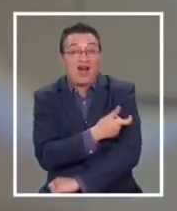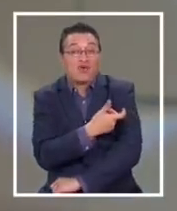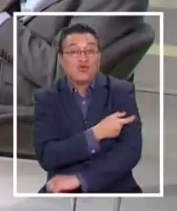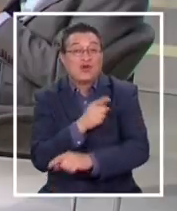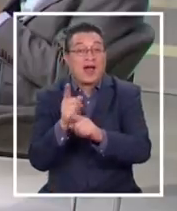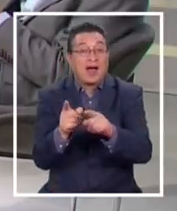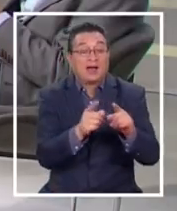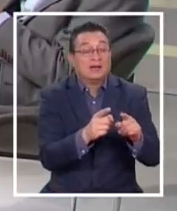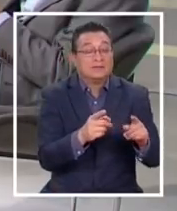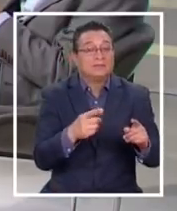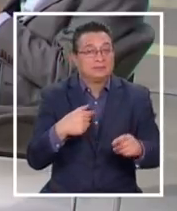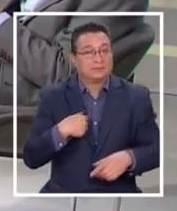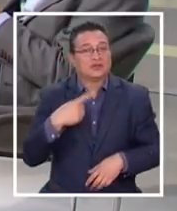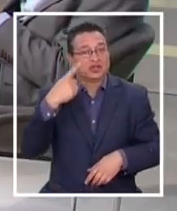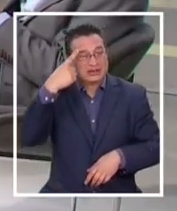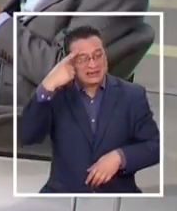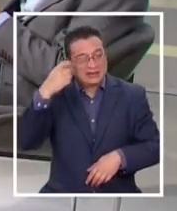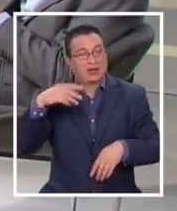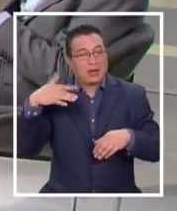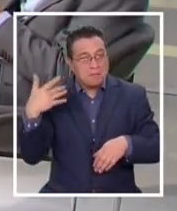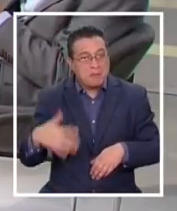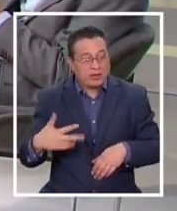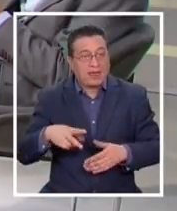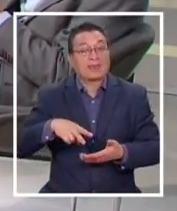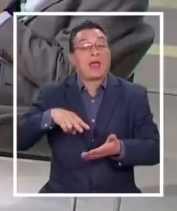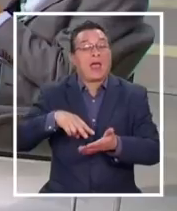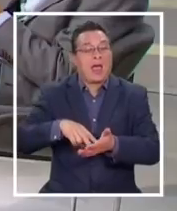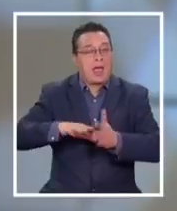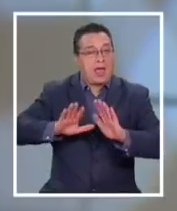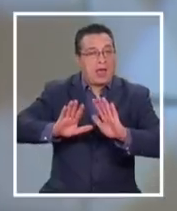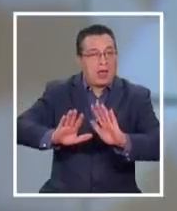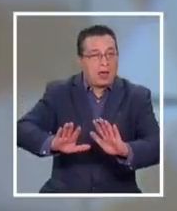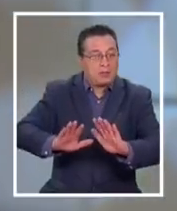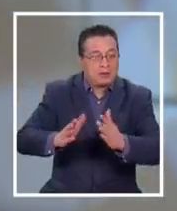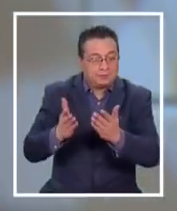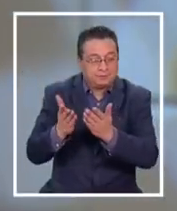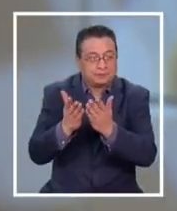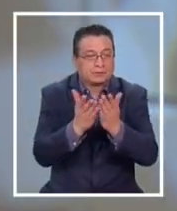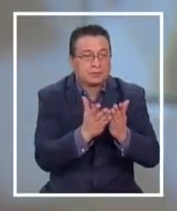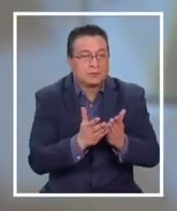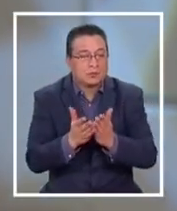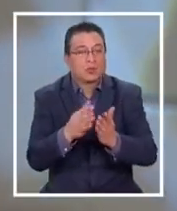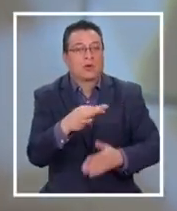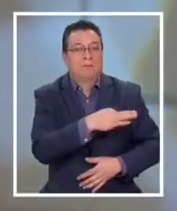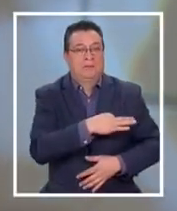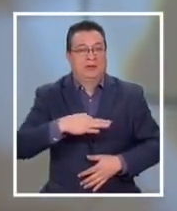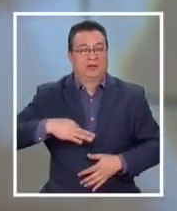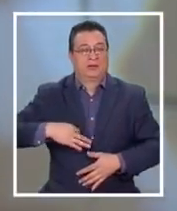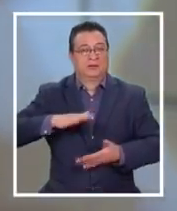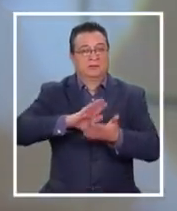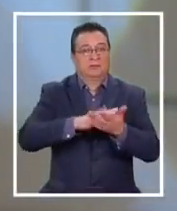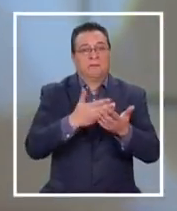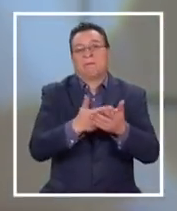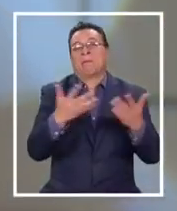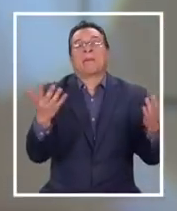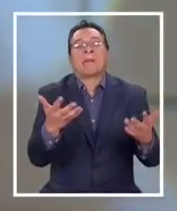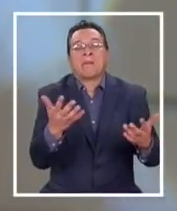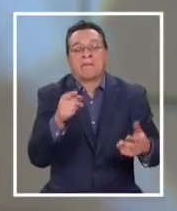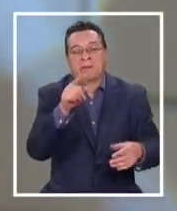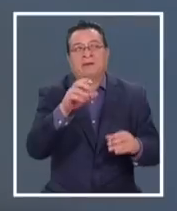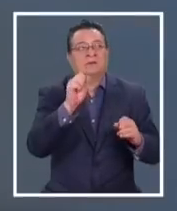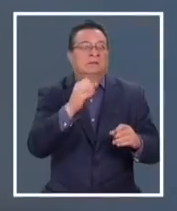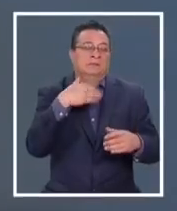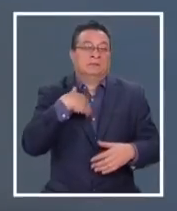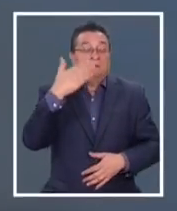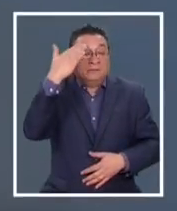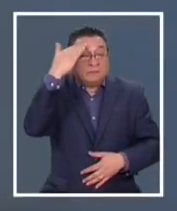que no. Pero creo que es súper importante esperar, de verdad, todos los estudios que está haciendo el Ministerio de Salud porque además... Yo puedo